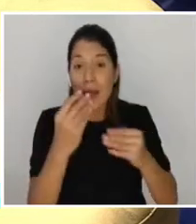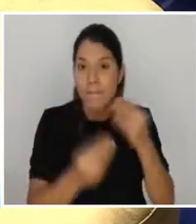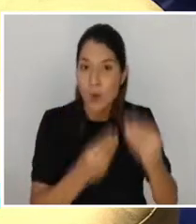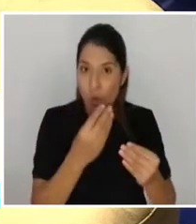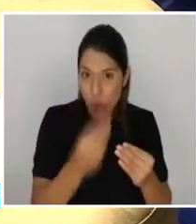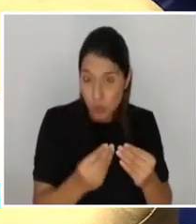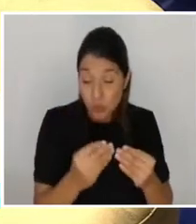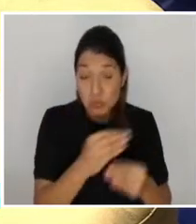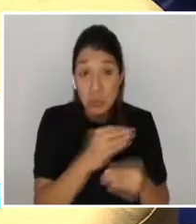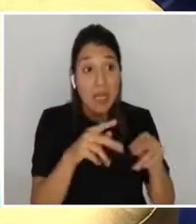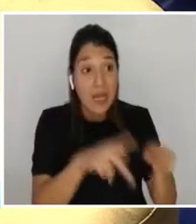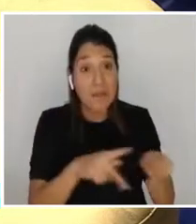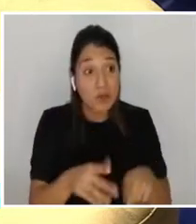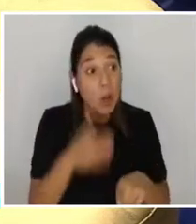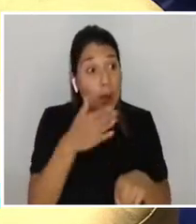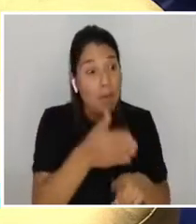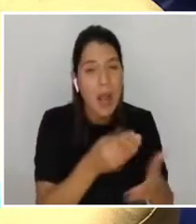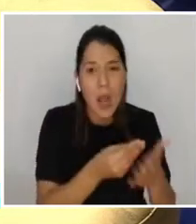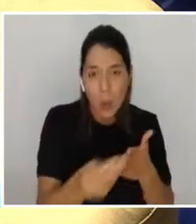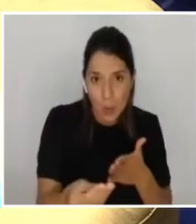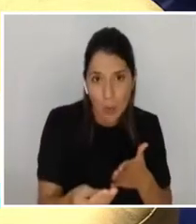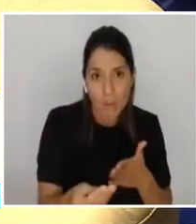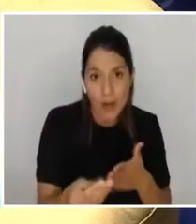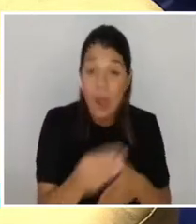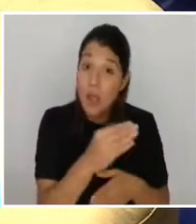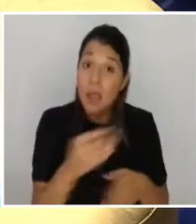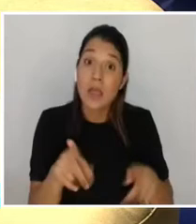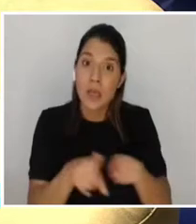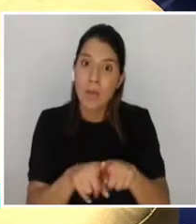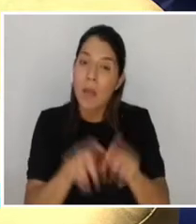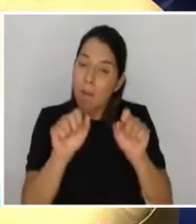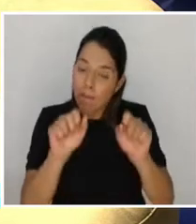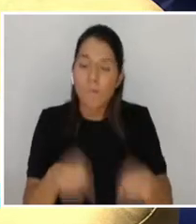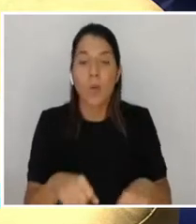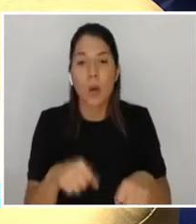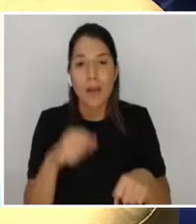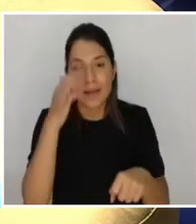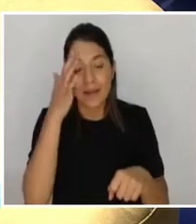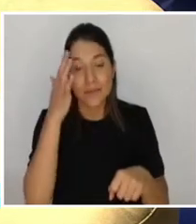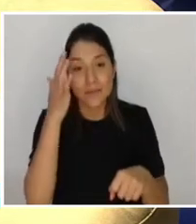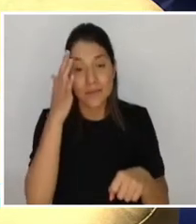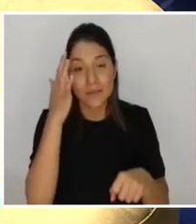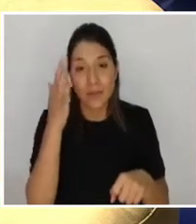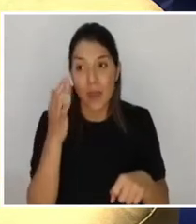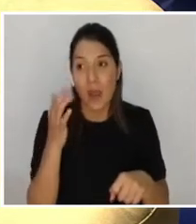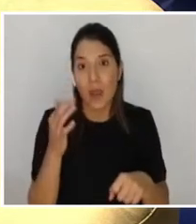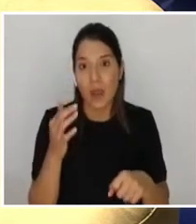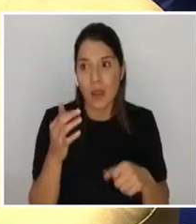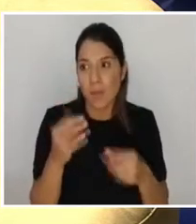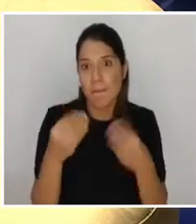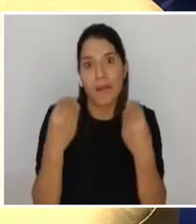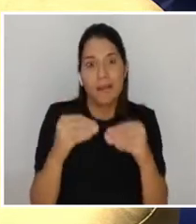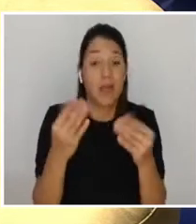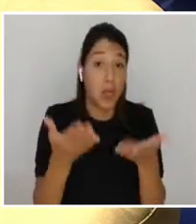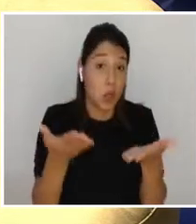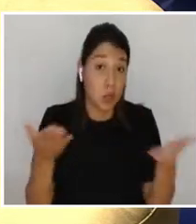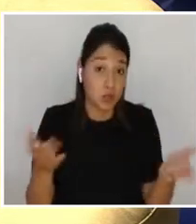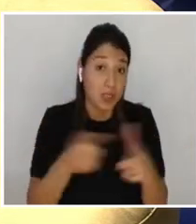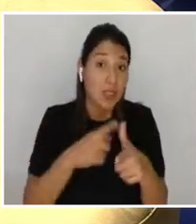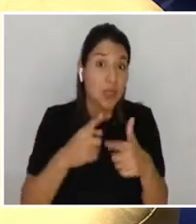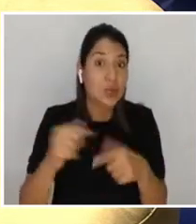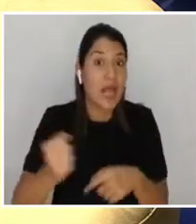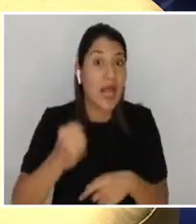y los compra y demás. Y también puede poner sus pasivos en venta, ¿verdad? Y así generar dinero.